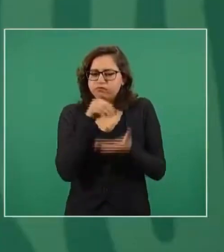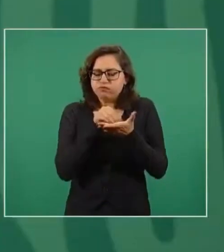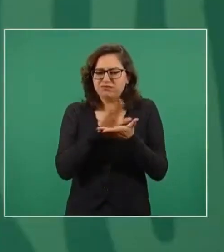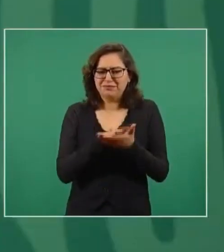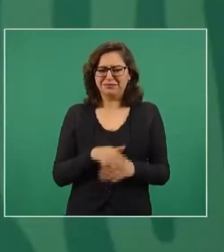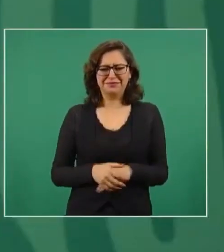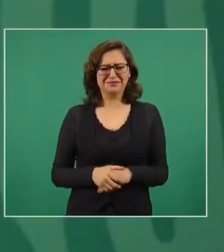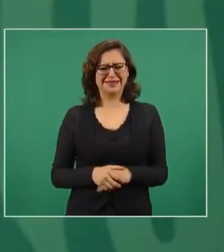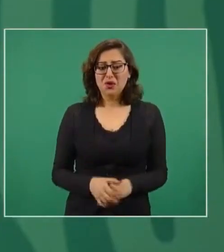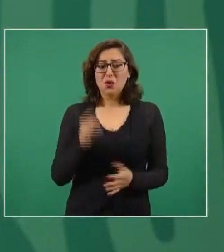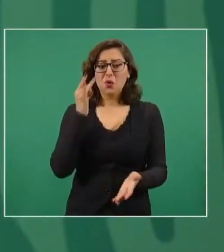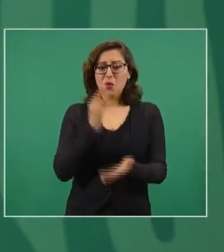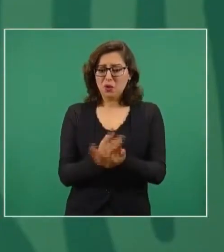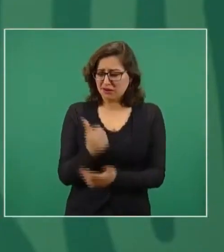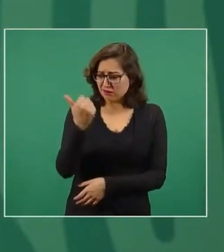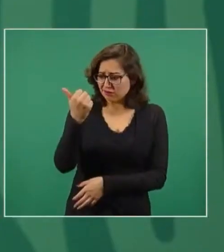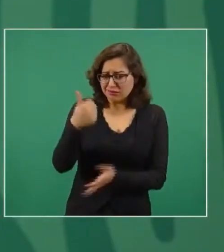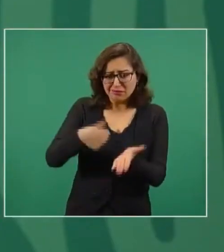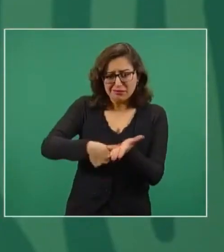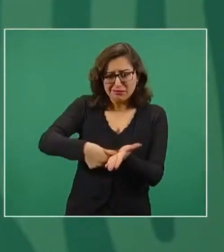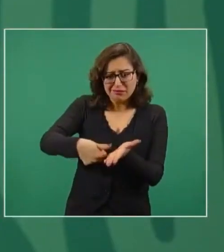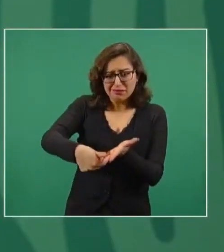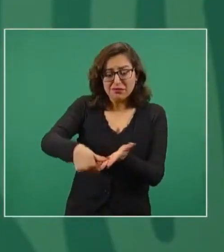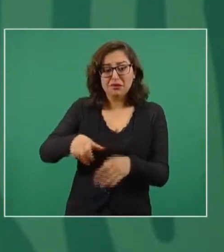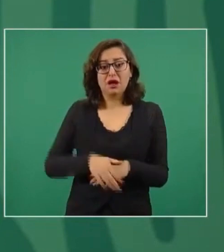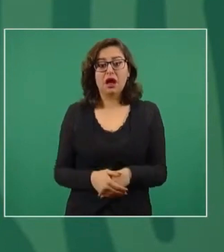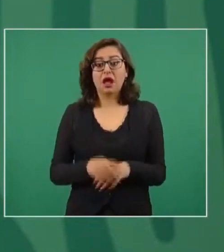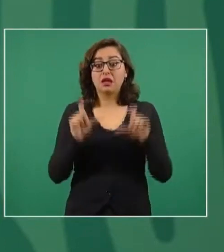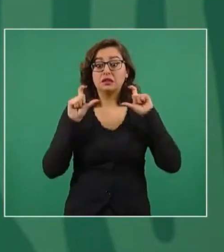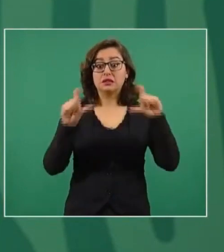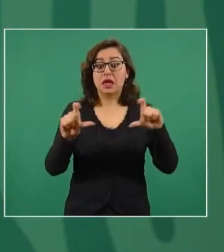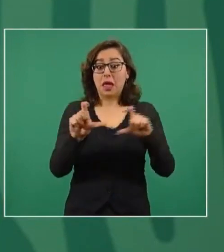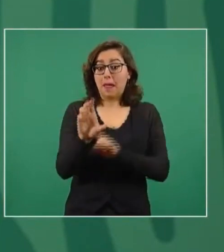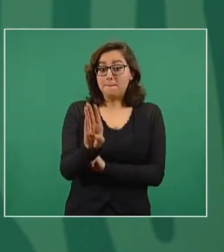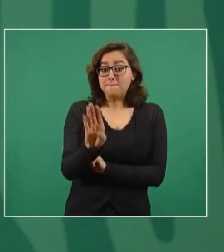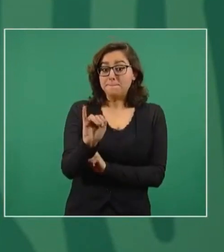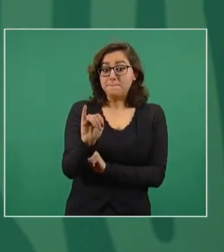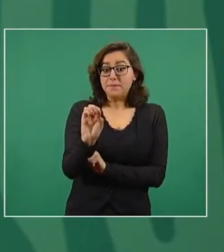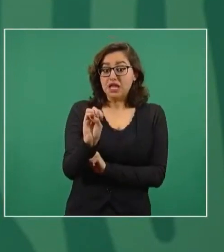la huella, cuando pusieron análisis biométricos,